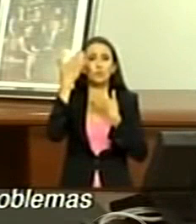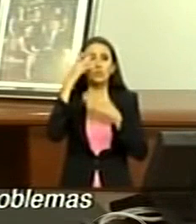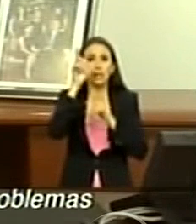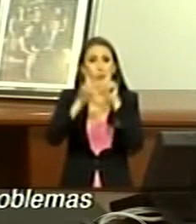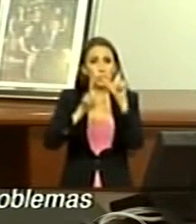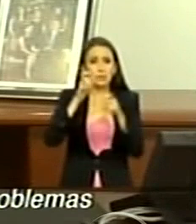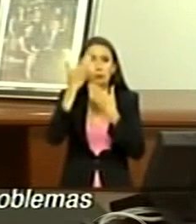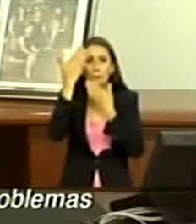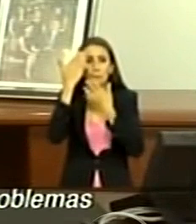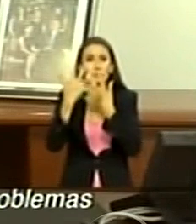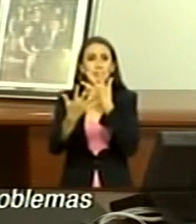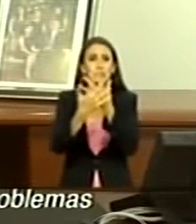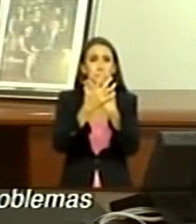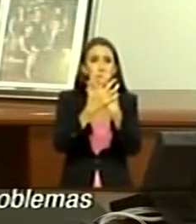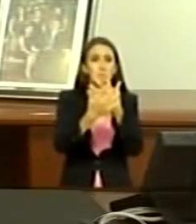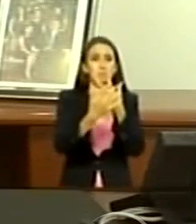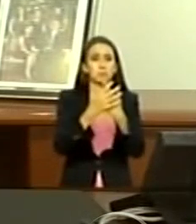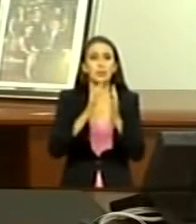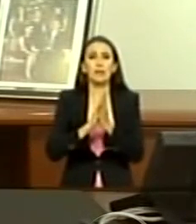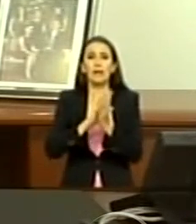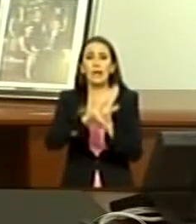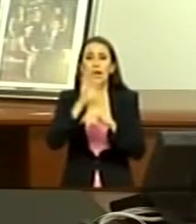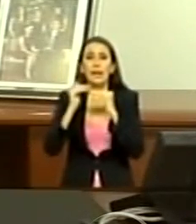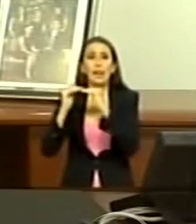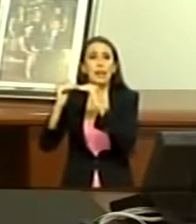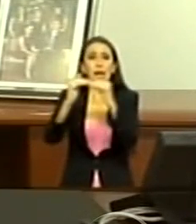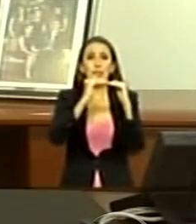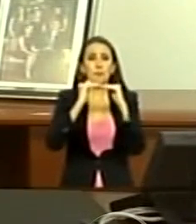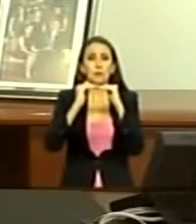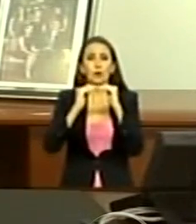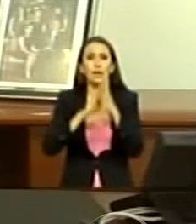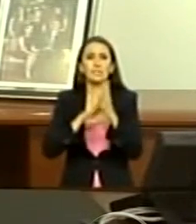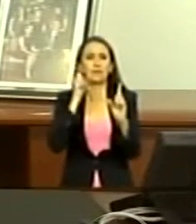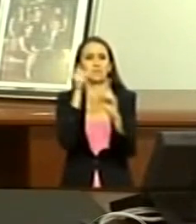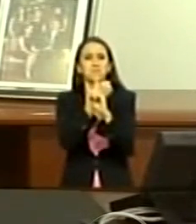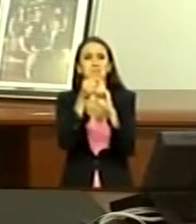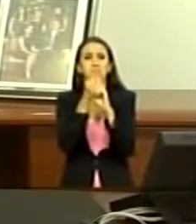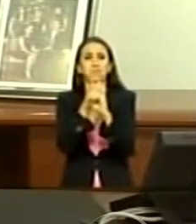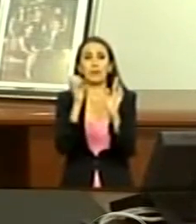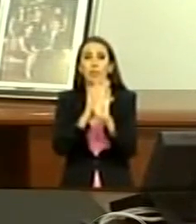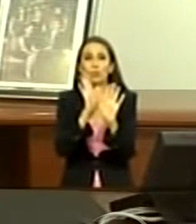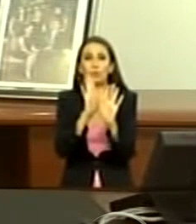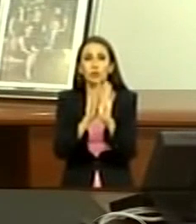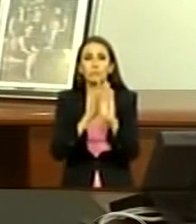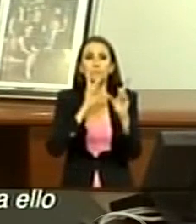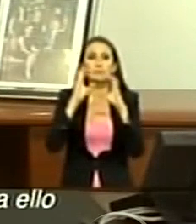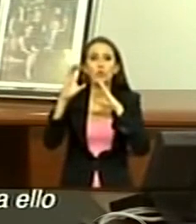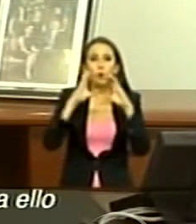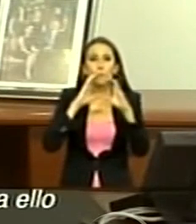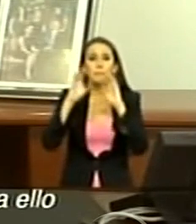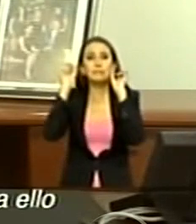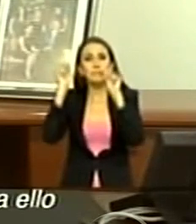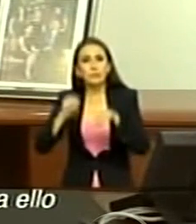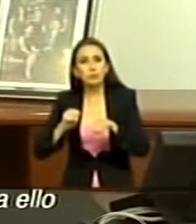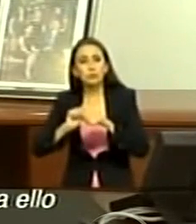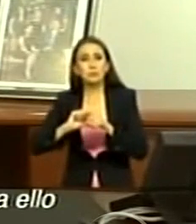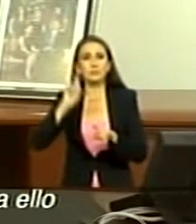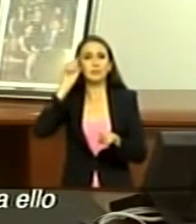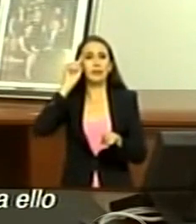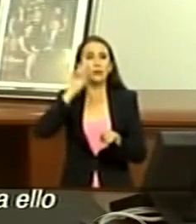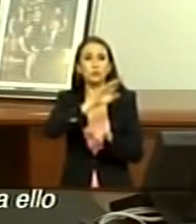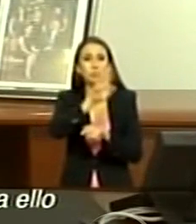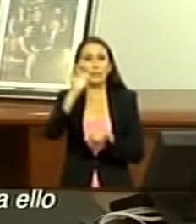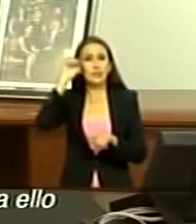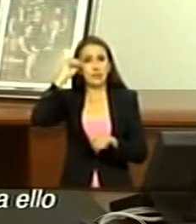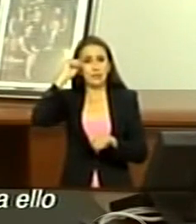es aquella en la que los problemas se solucionan con el diálogo entre todos los actores. Recordar que el mejor mecanismo para